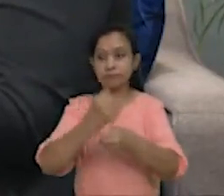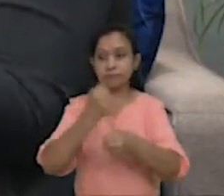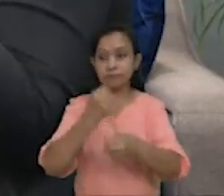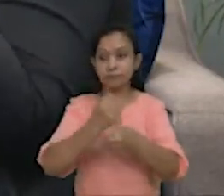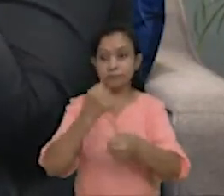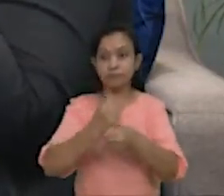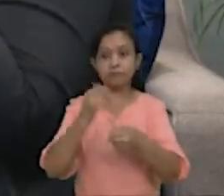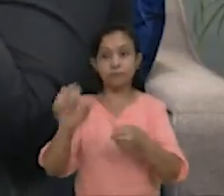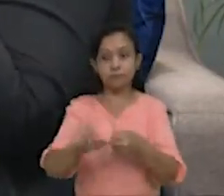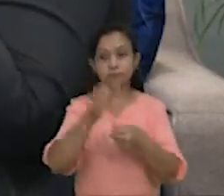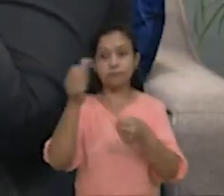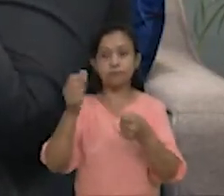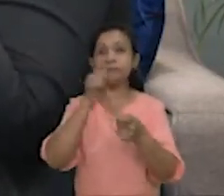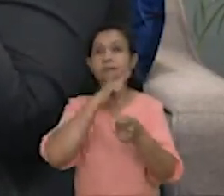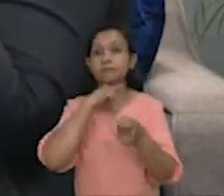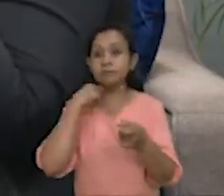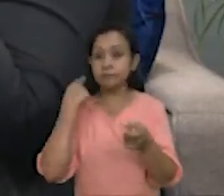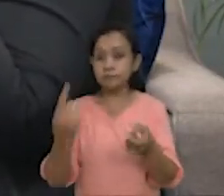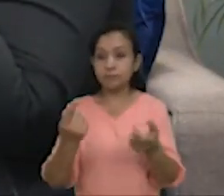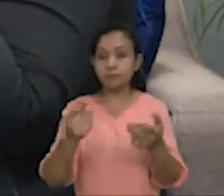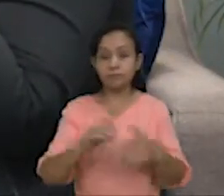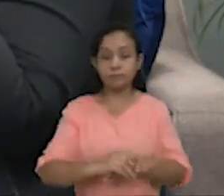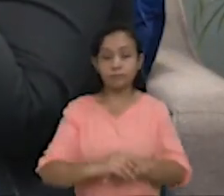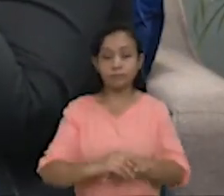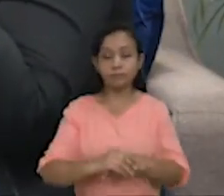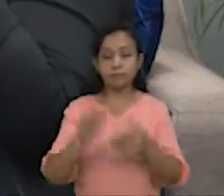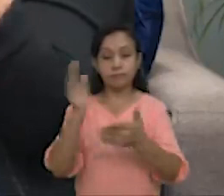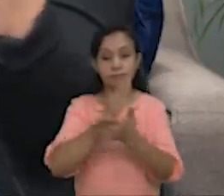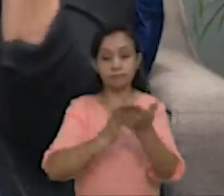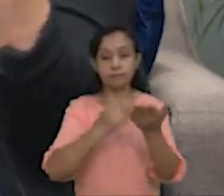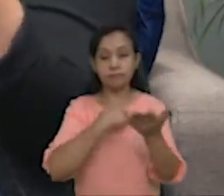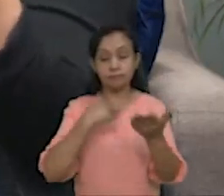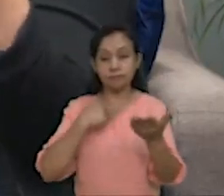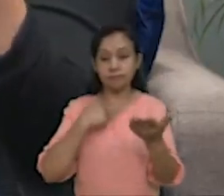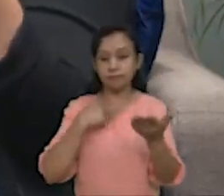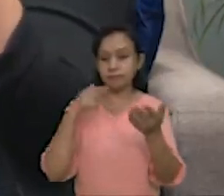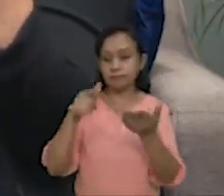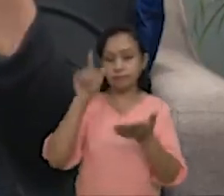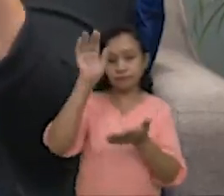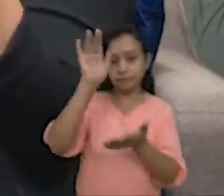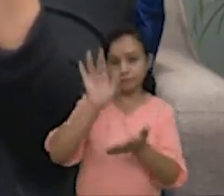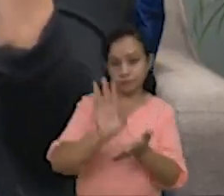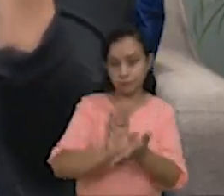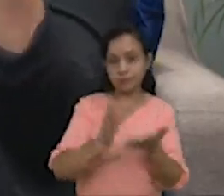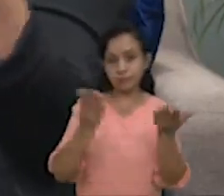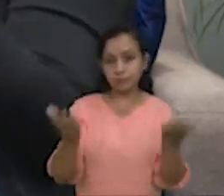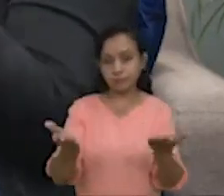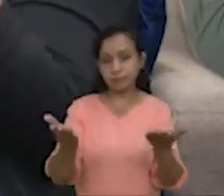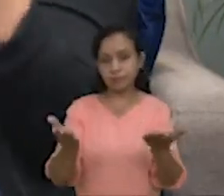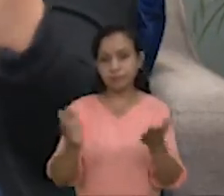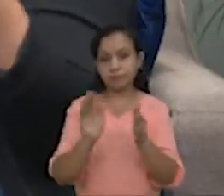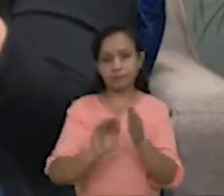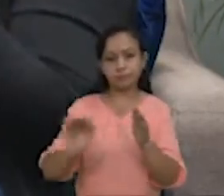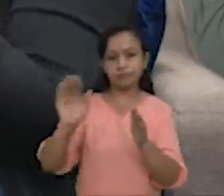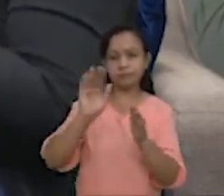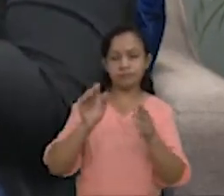una experiencia y una realidad que muchas veces se contrasta con ese espíritu, ¿verdad?, que sos Superman y la